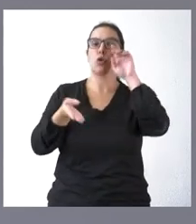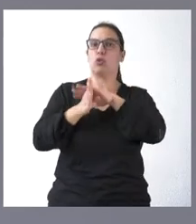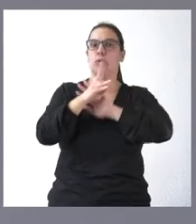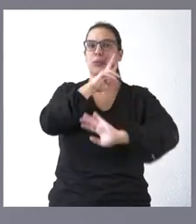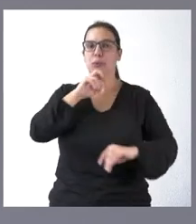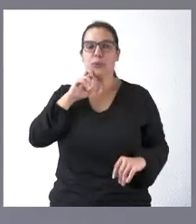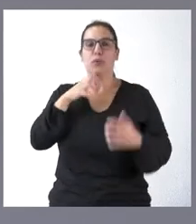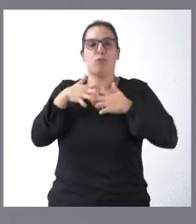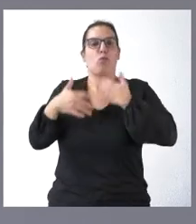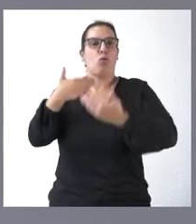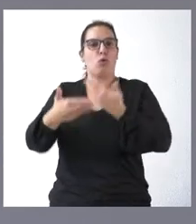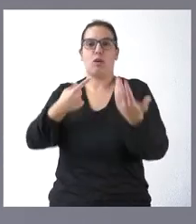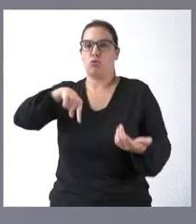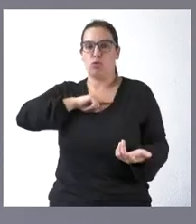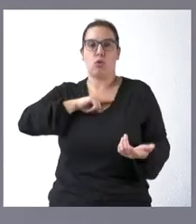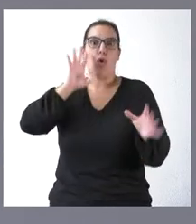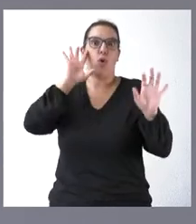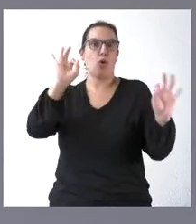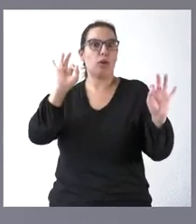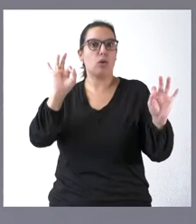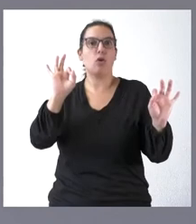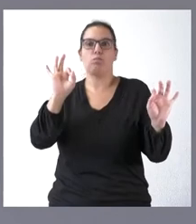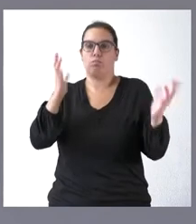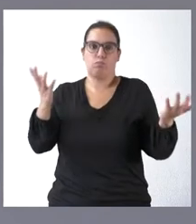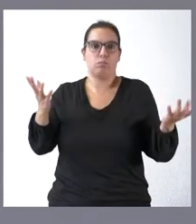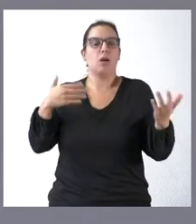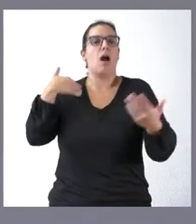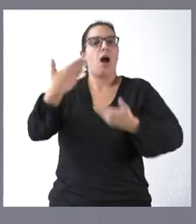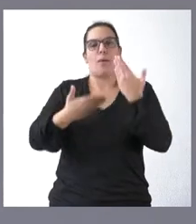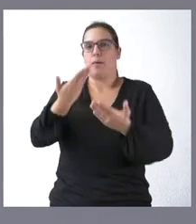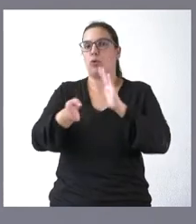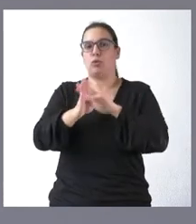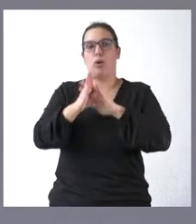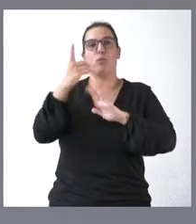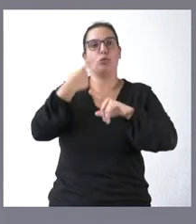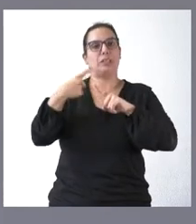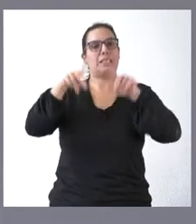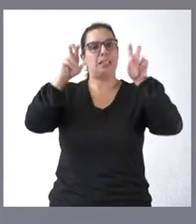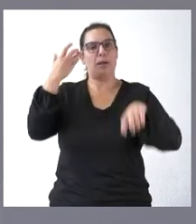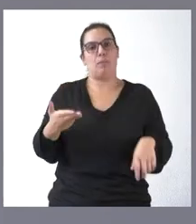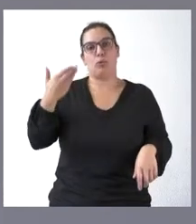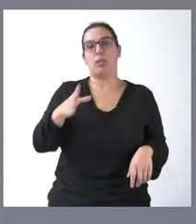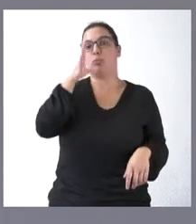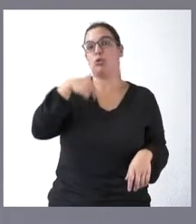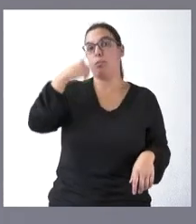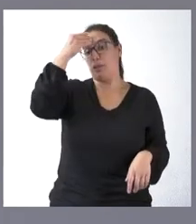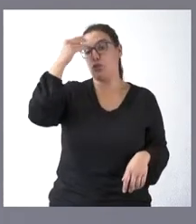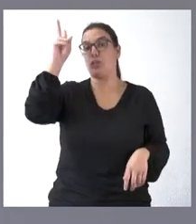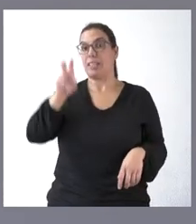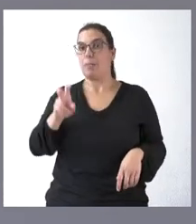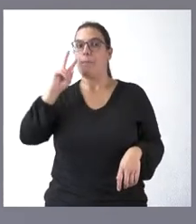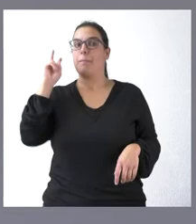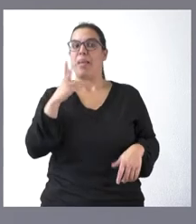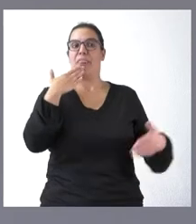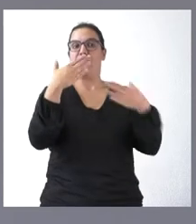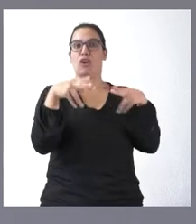y se siga funcionando y nosotros lógicamente pues Seguiremos avanzando lo importante porque yo creo que la gente valora del diálogo social y a esto